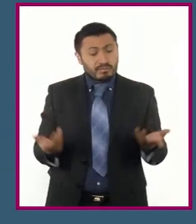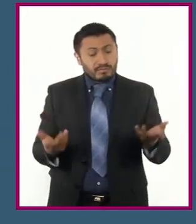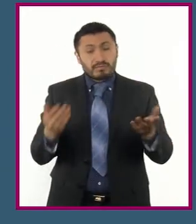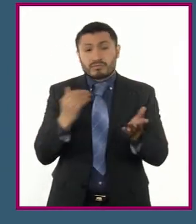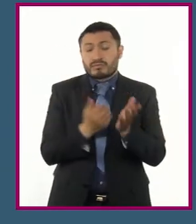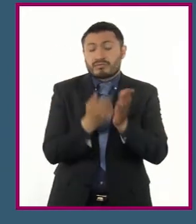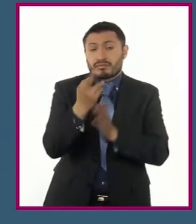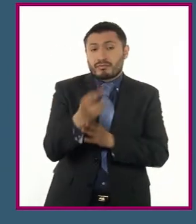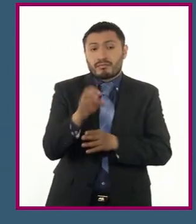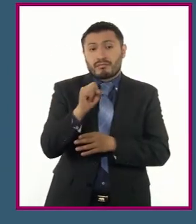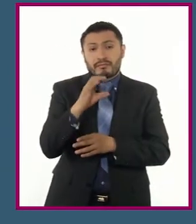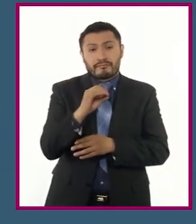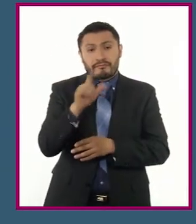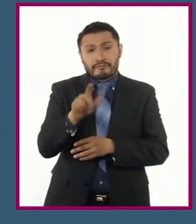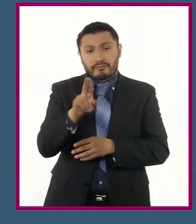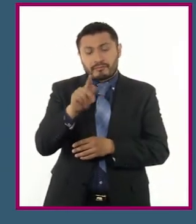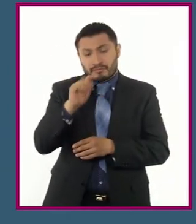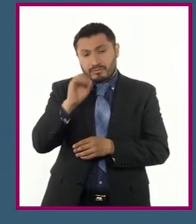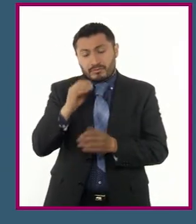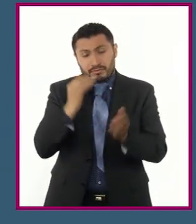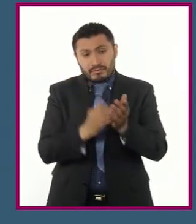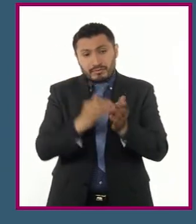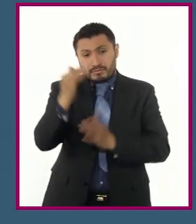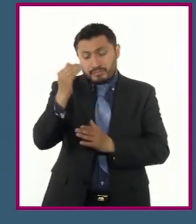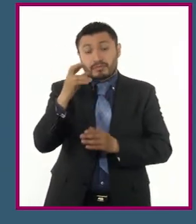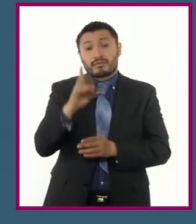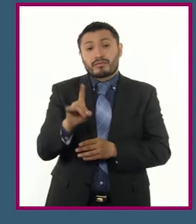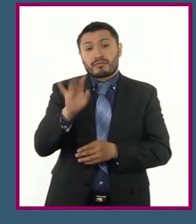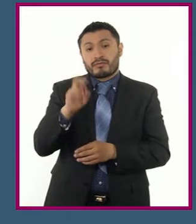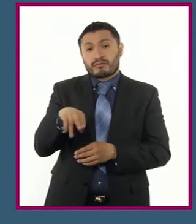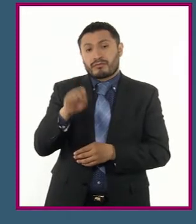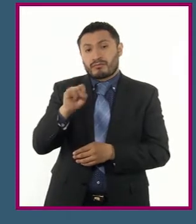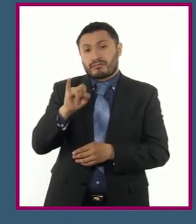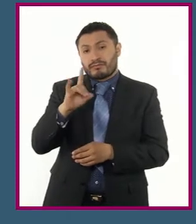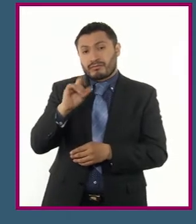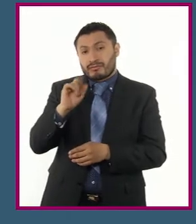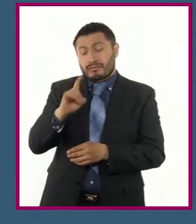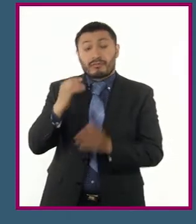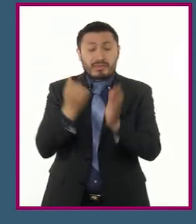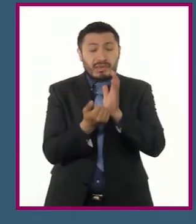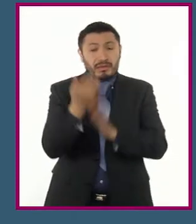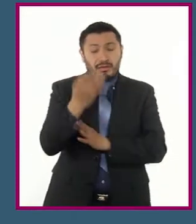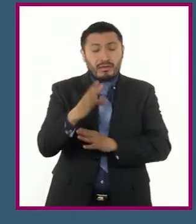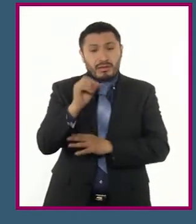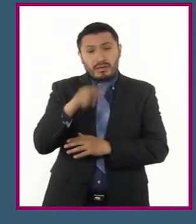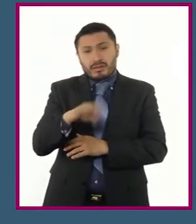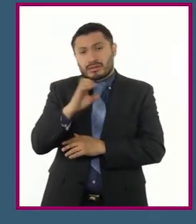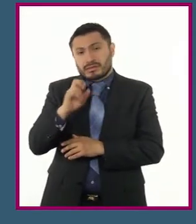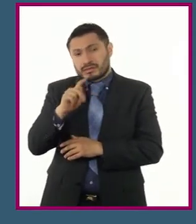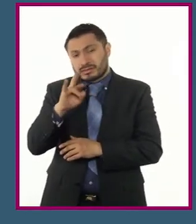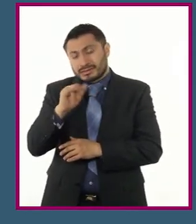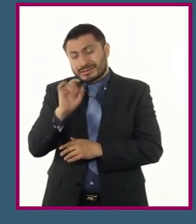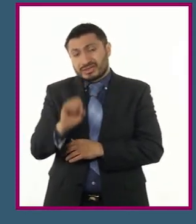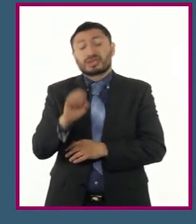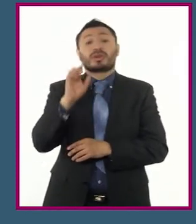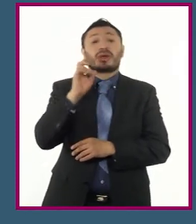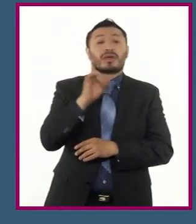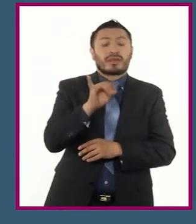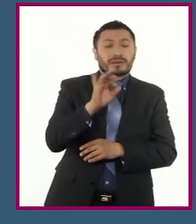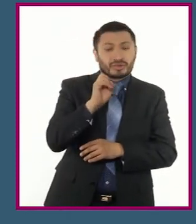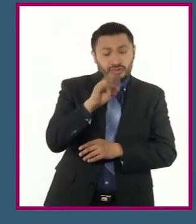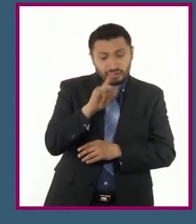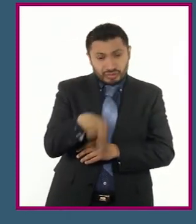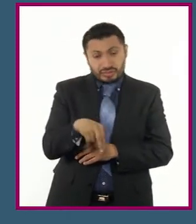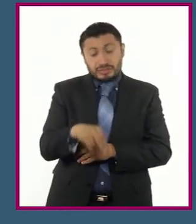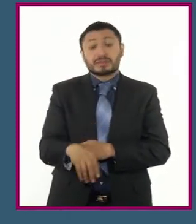mayor soluto, mayor densidad y por lo tanto, mayor la concentración de la disolución. Por consiguiente,